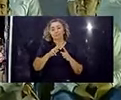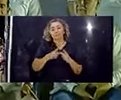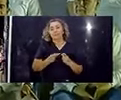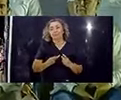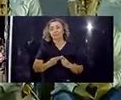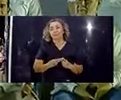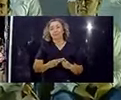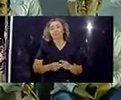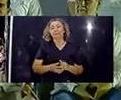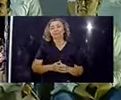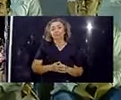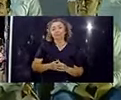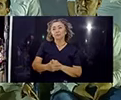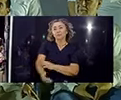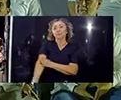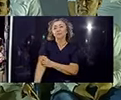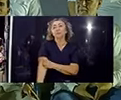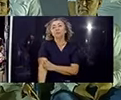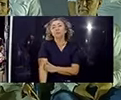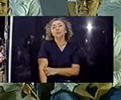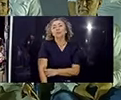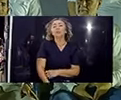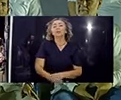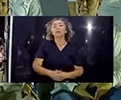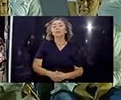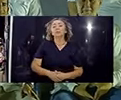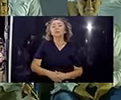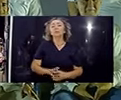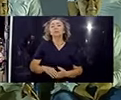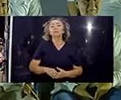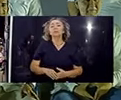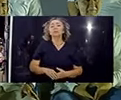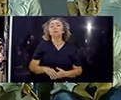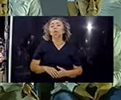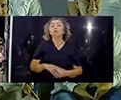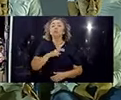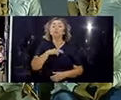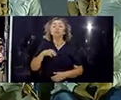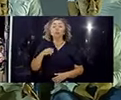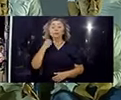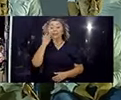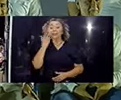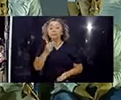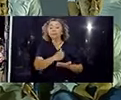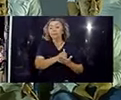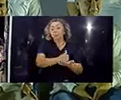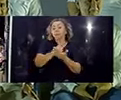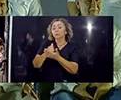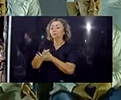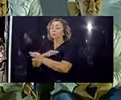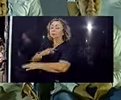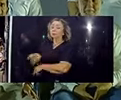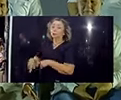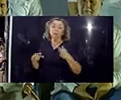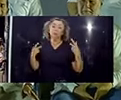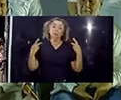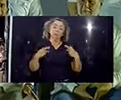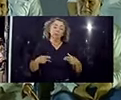cambio nosotros Esperanza amor Y eso es lo que venimos a ofrecer y a comprometernos con